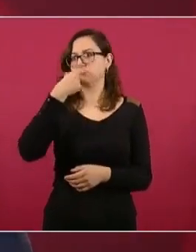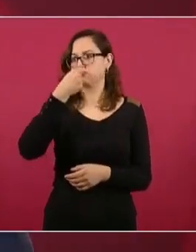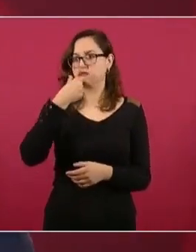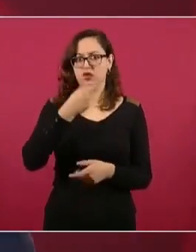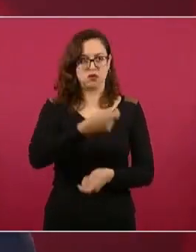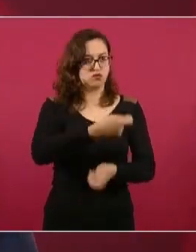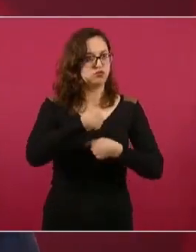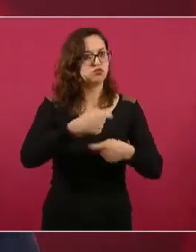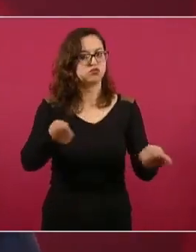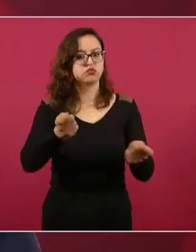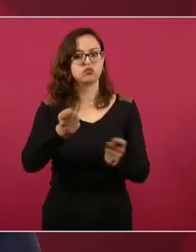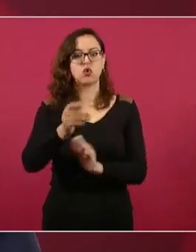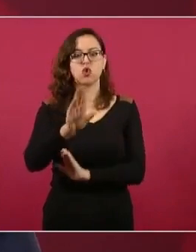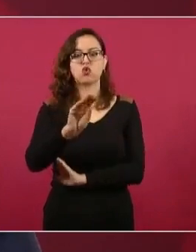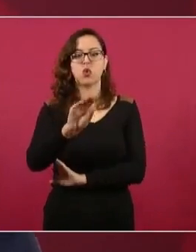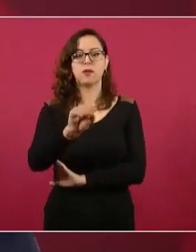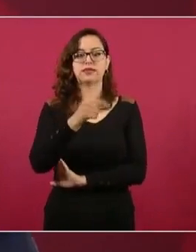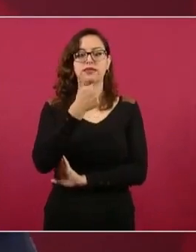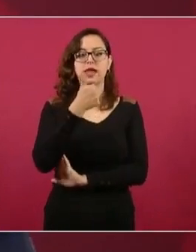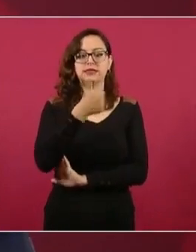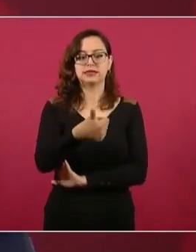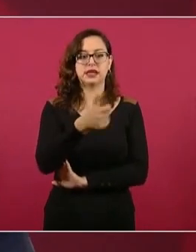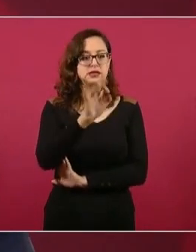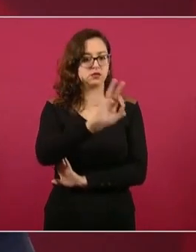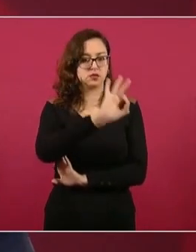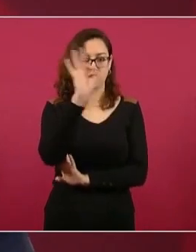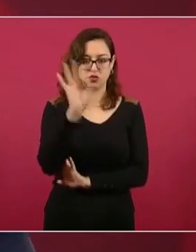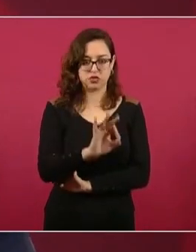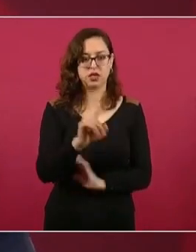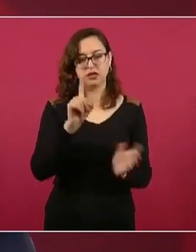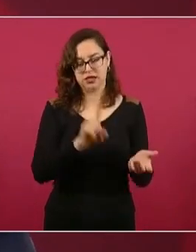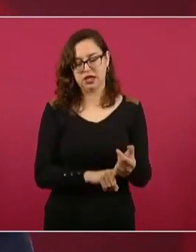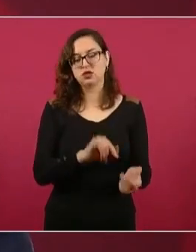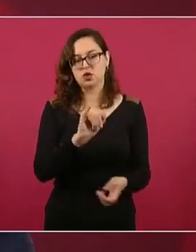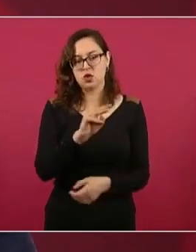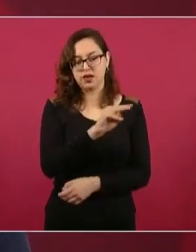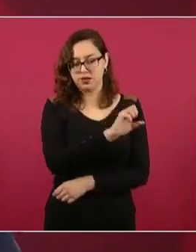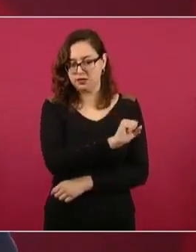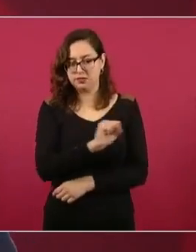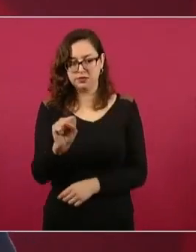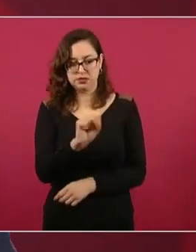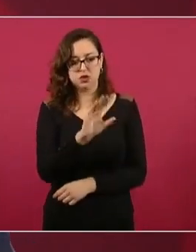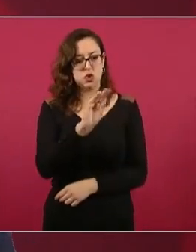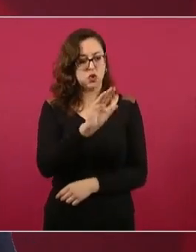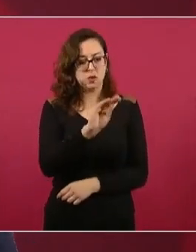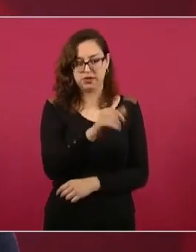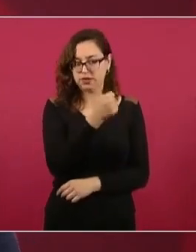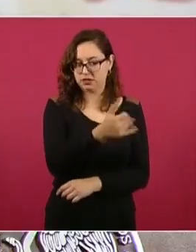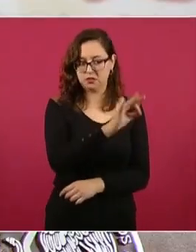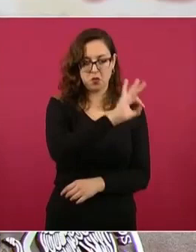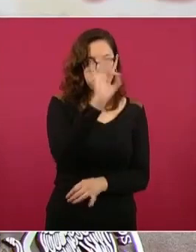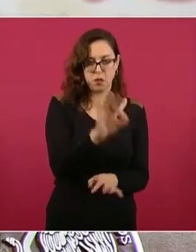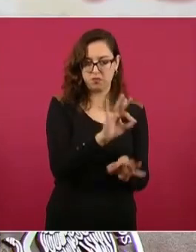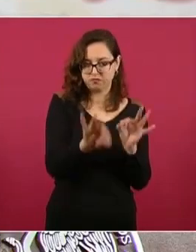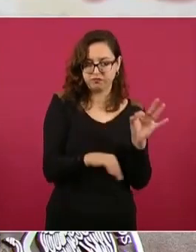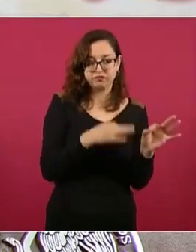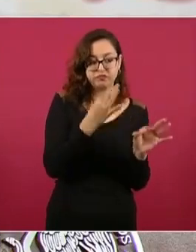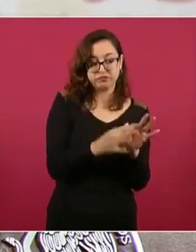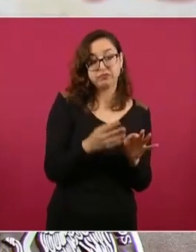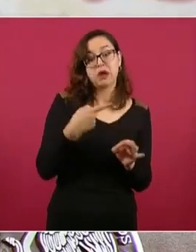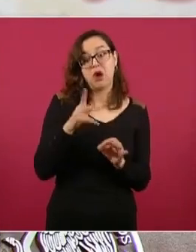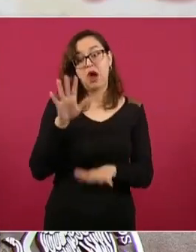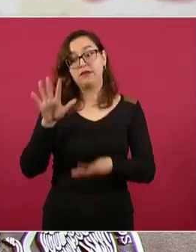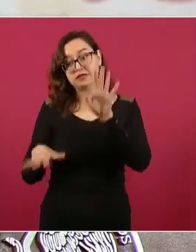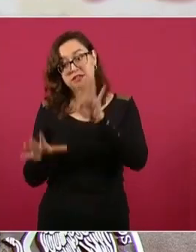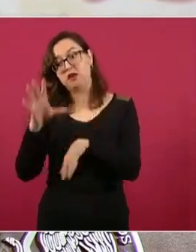96.7% de surtimiento de recetas efectivas en el Seguro Social y el resto que nos falta es por estas